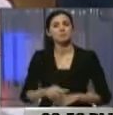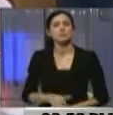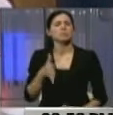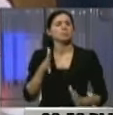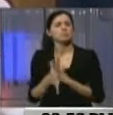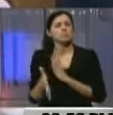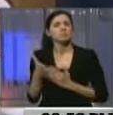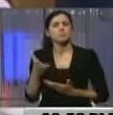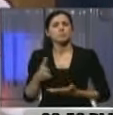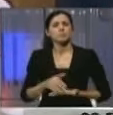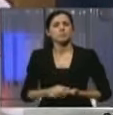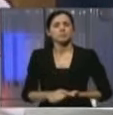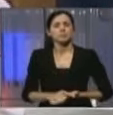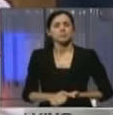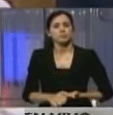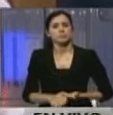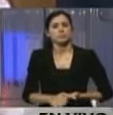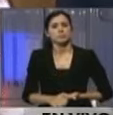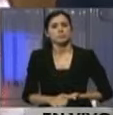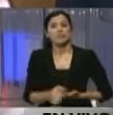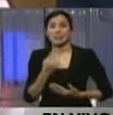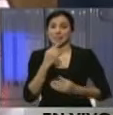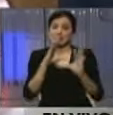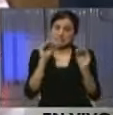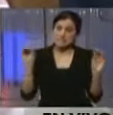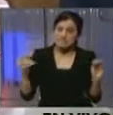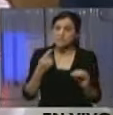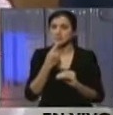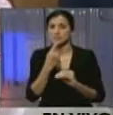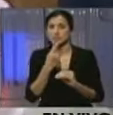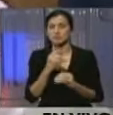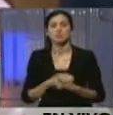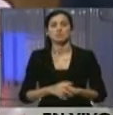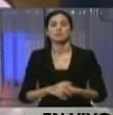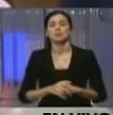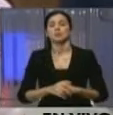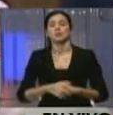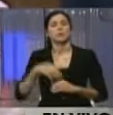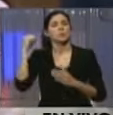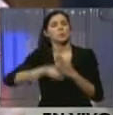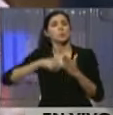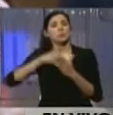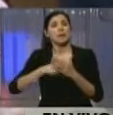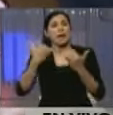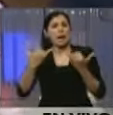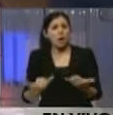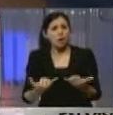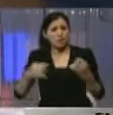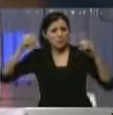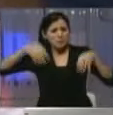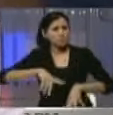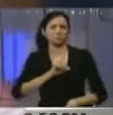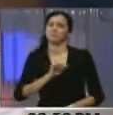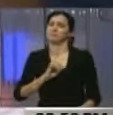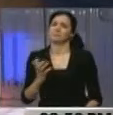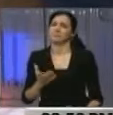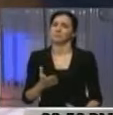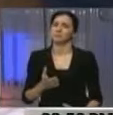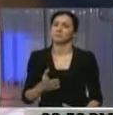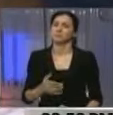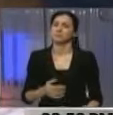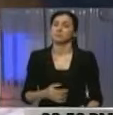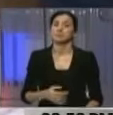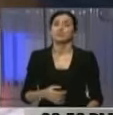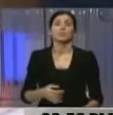ver con que hay un dicho, ¿no?, que dice, después de tanto nadar no nos vamos a ahogar en la orilla. Yo creo que hemos atravesado el